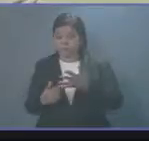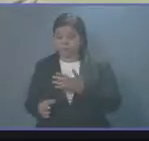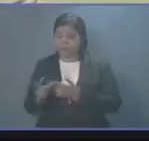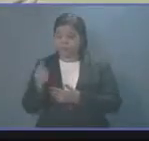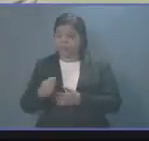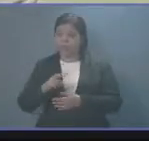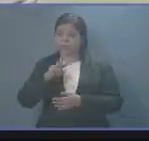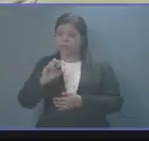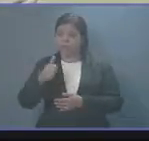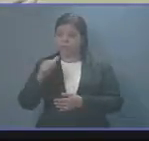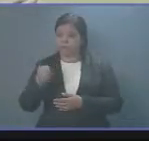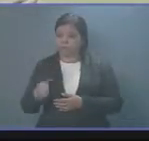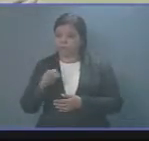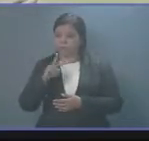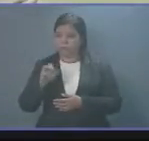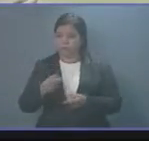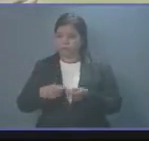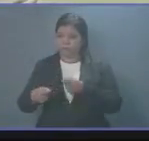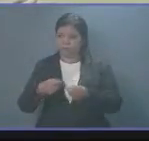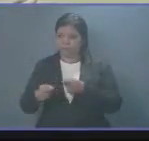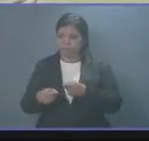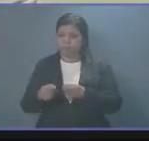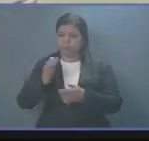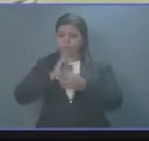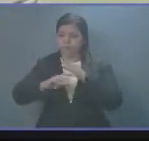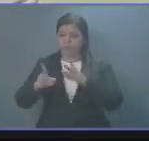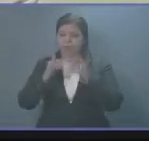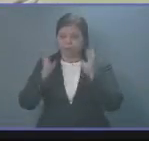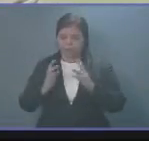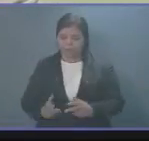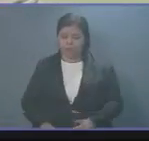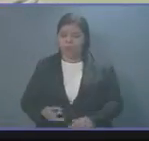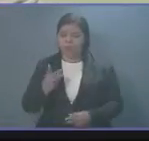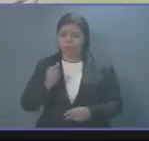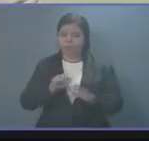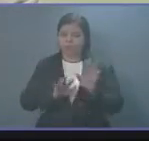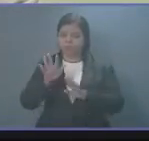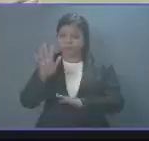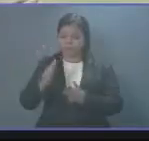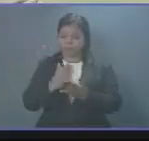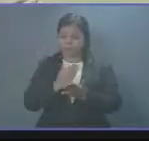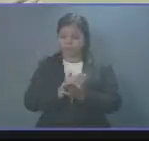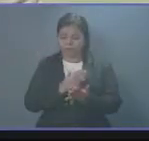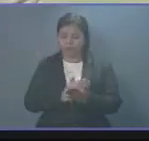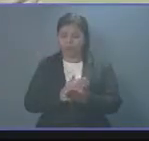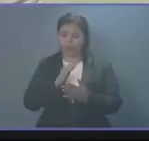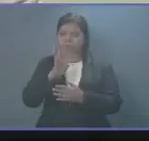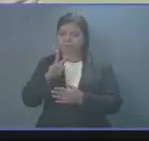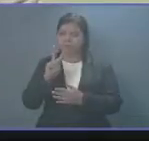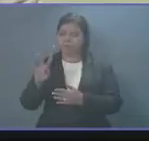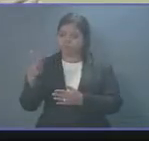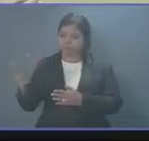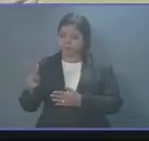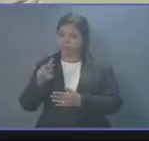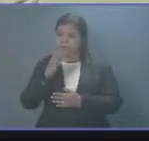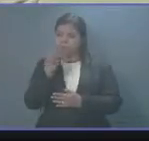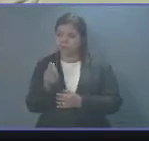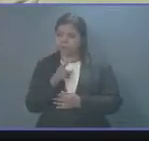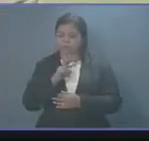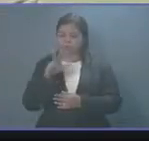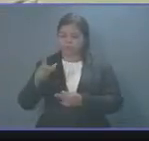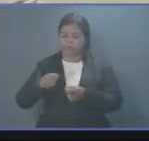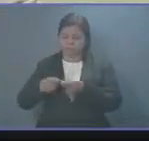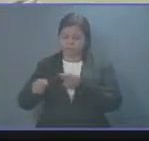número 210 de fecha 20 de diciembre de 2018, publicado en el diario oficial número 15, tomo 422, de fecha 23